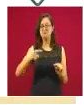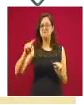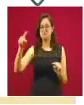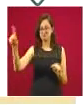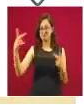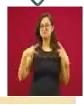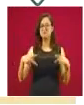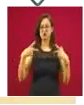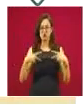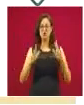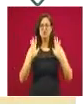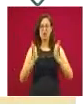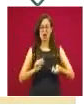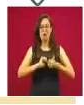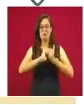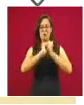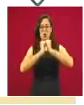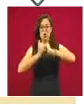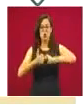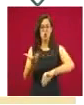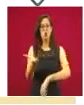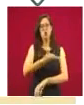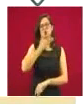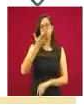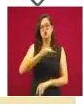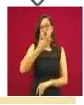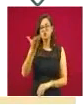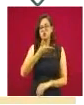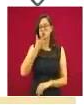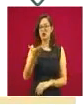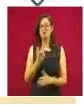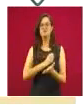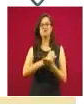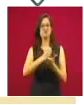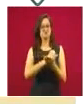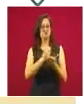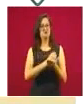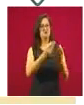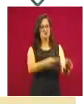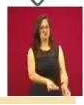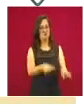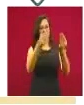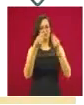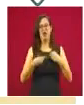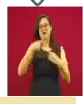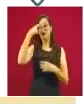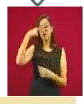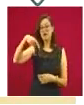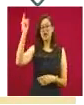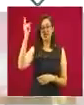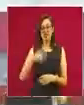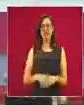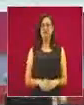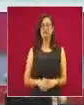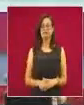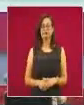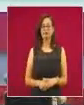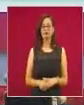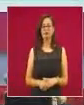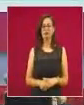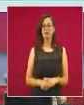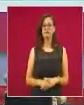poco acostumbrándose y ha logrado acceder y obtener su crédito de una manera muy sencilla. La siguiente lámina tiene